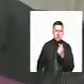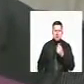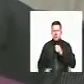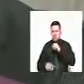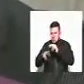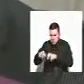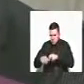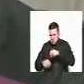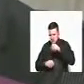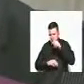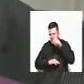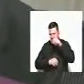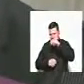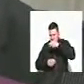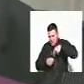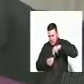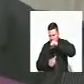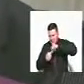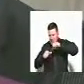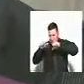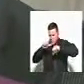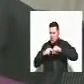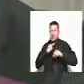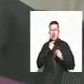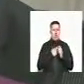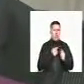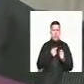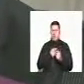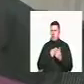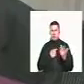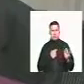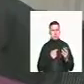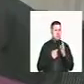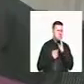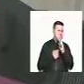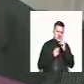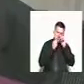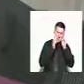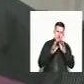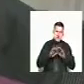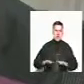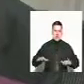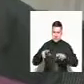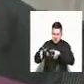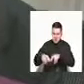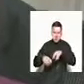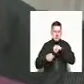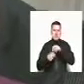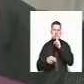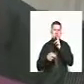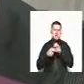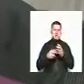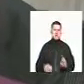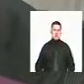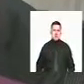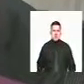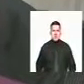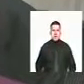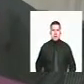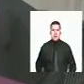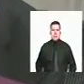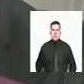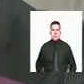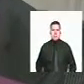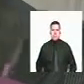insumos agrícolas se sostengan a niveles inalcanzables para quienes se dedican a la actividad agropecuaria,